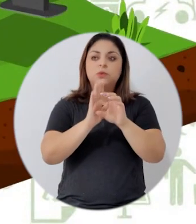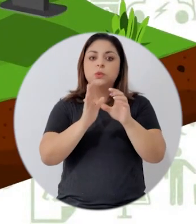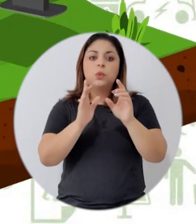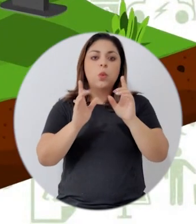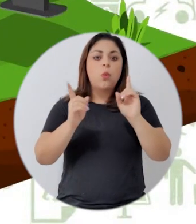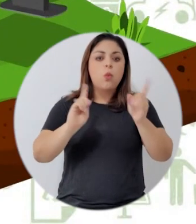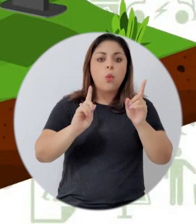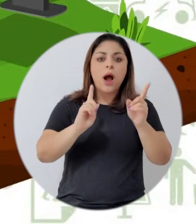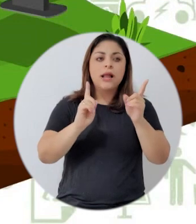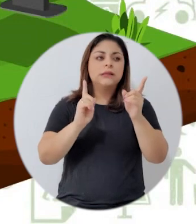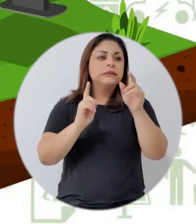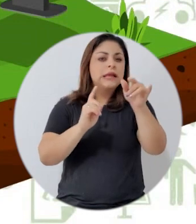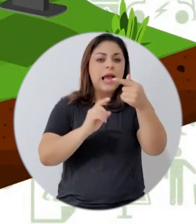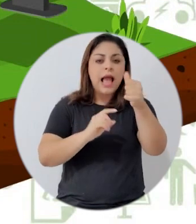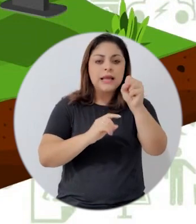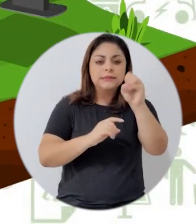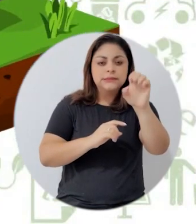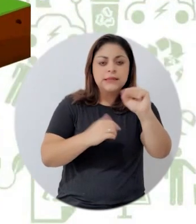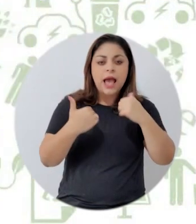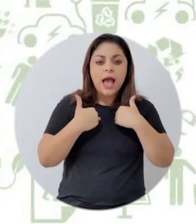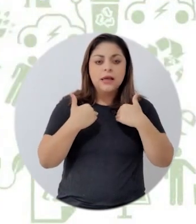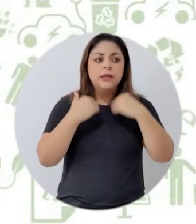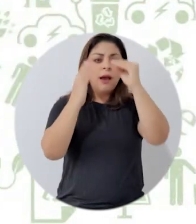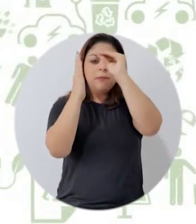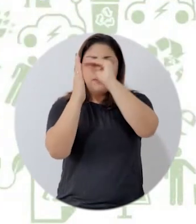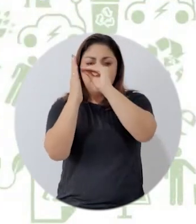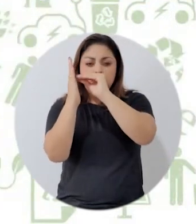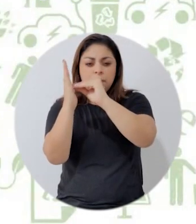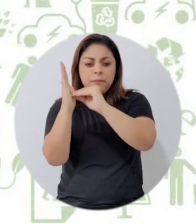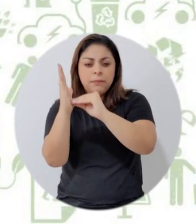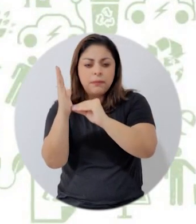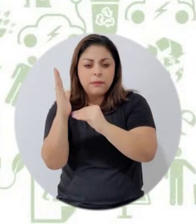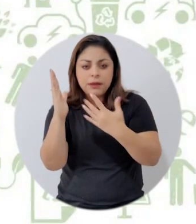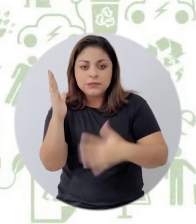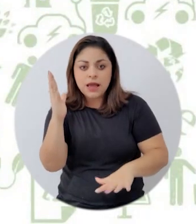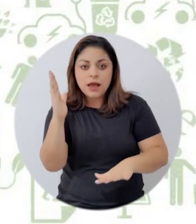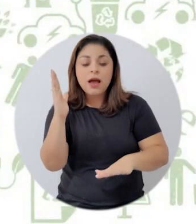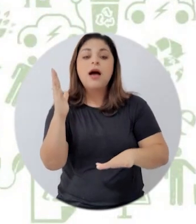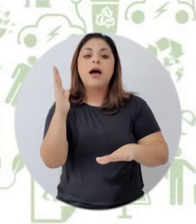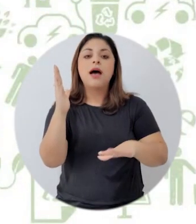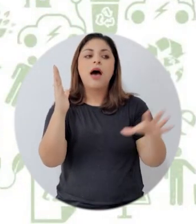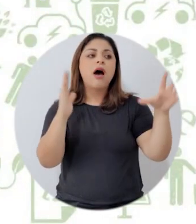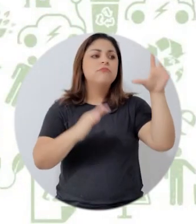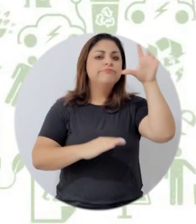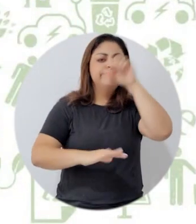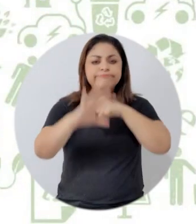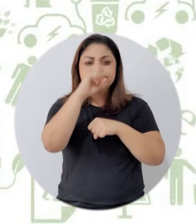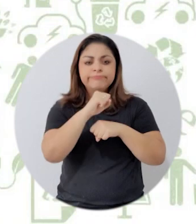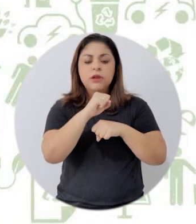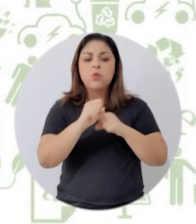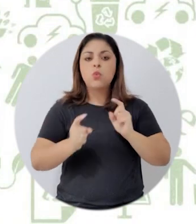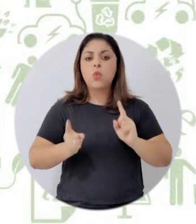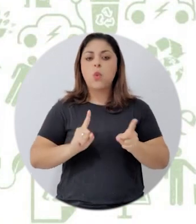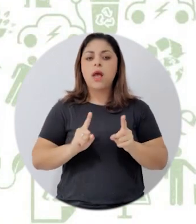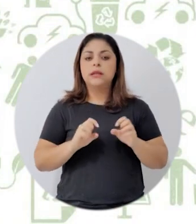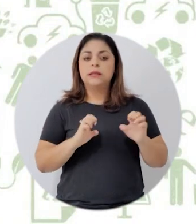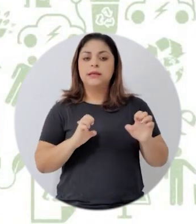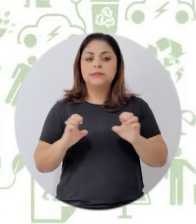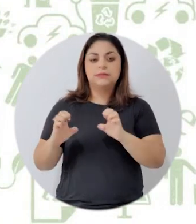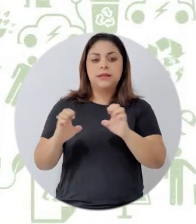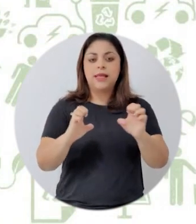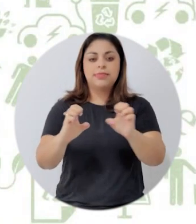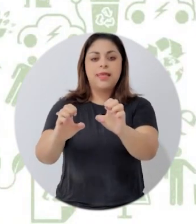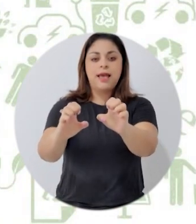invernadero, cuantificamos cuánto se genera y a partir de eso identificamos entonces qué